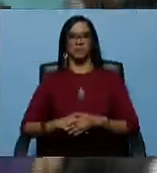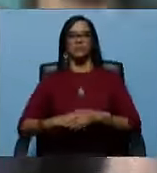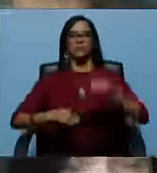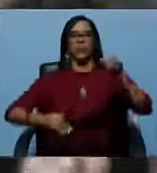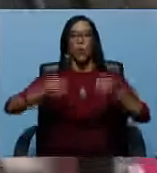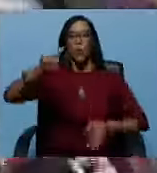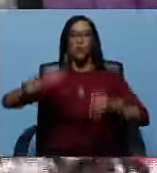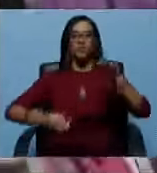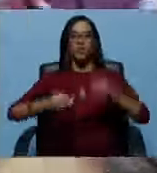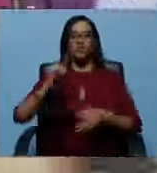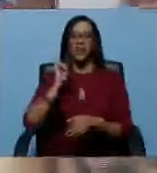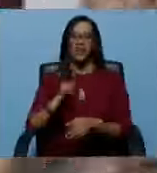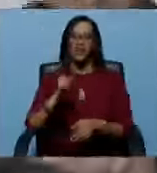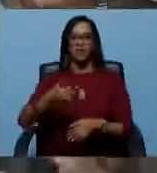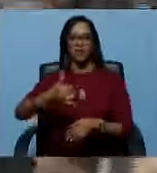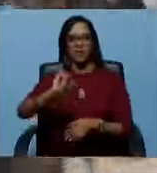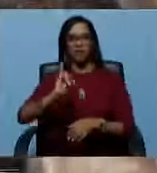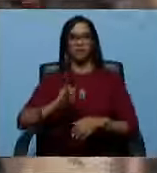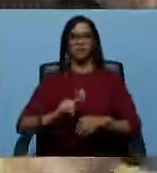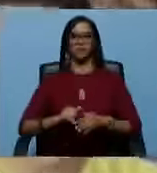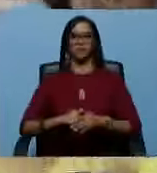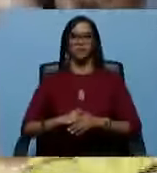Justicia debe haber.